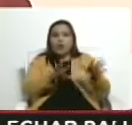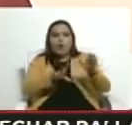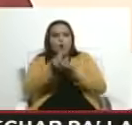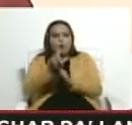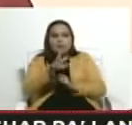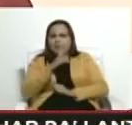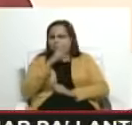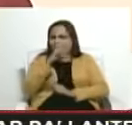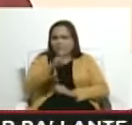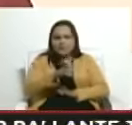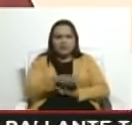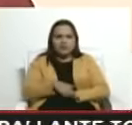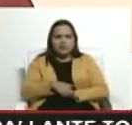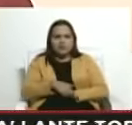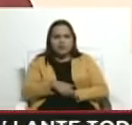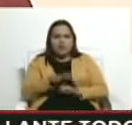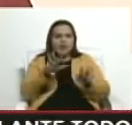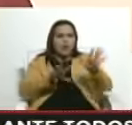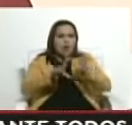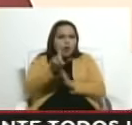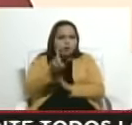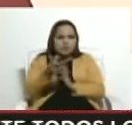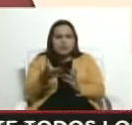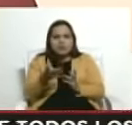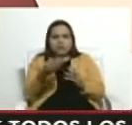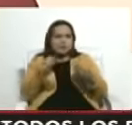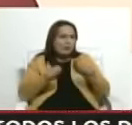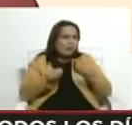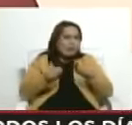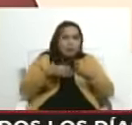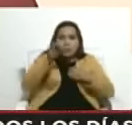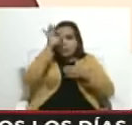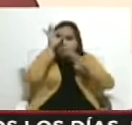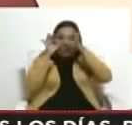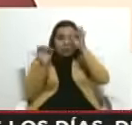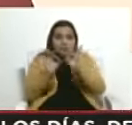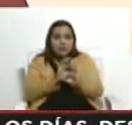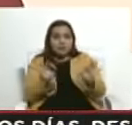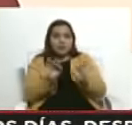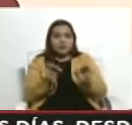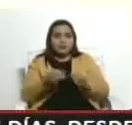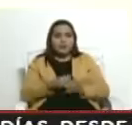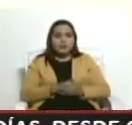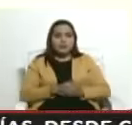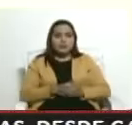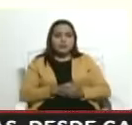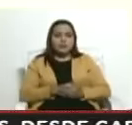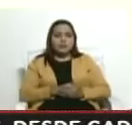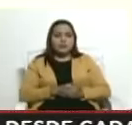terrible, 11, incertidumbre. Mira,